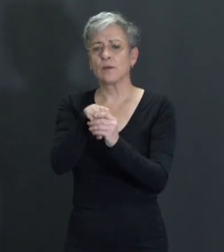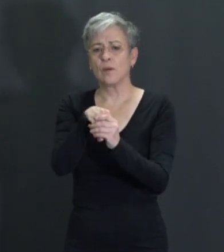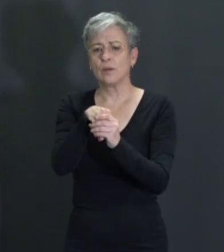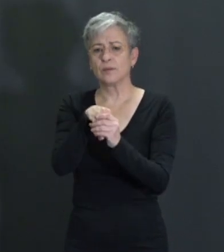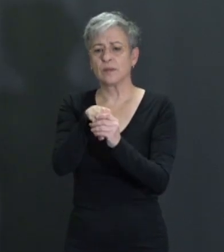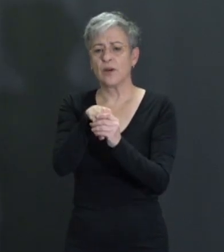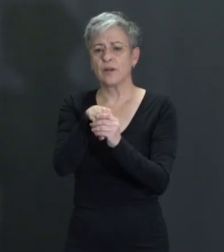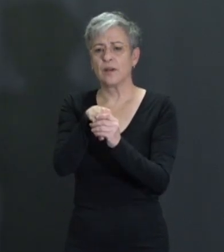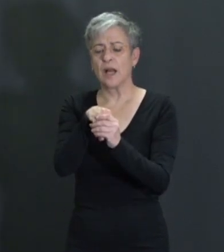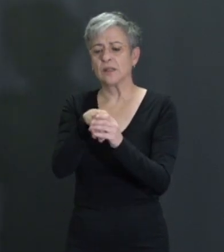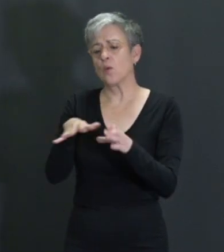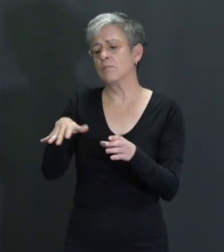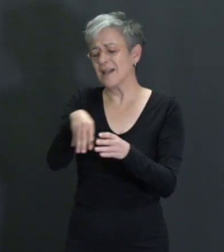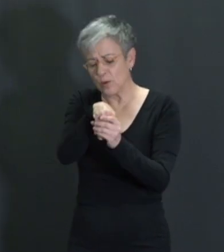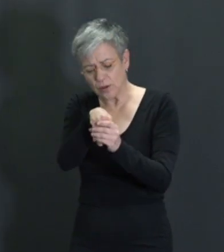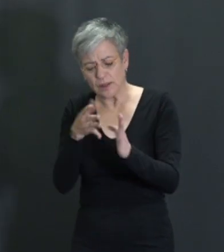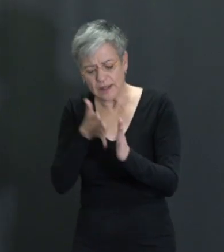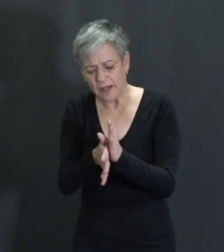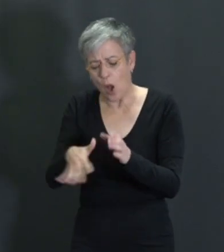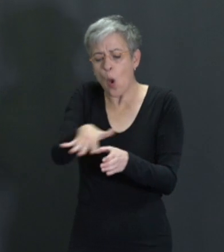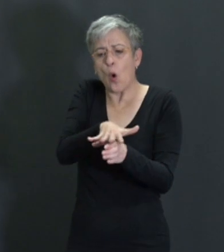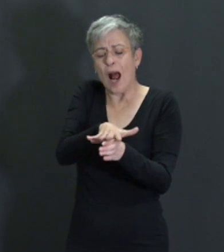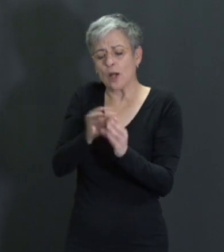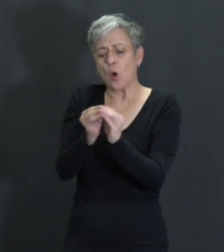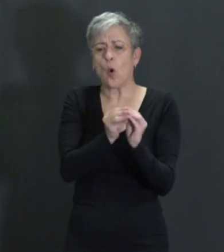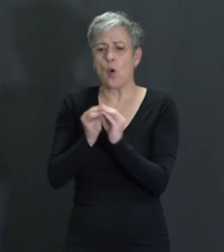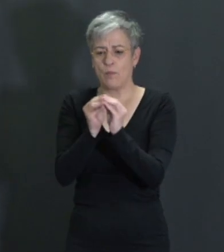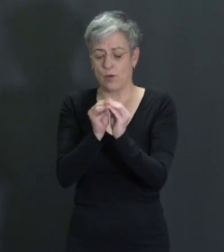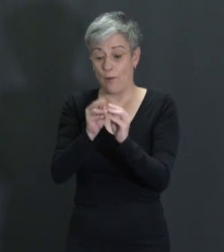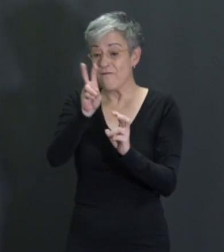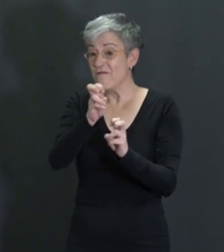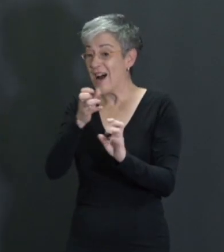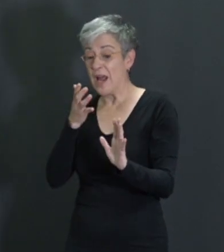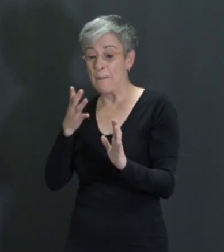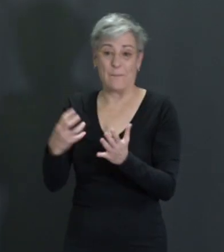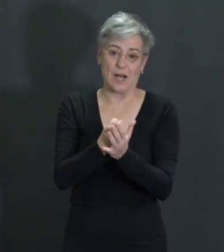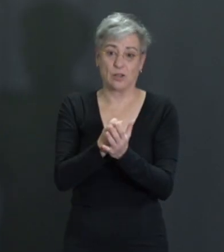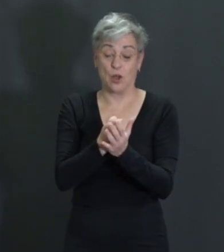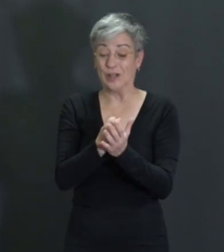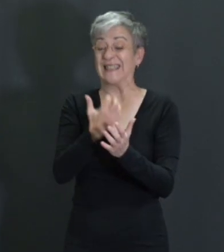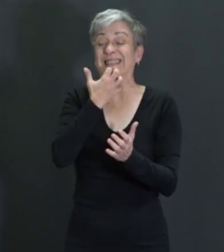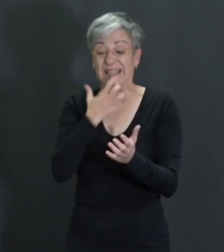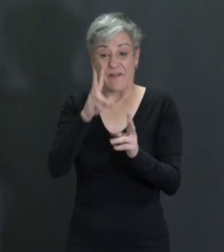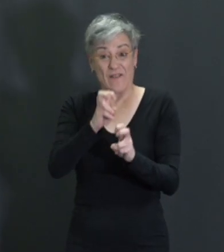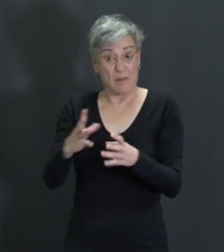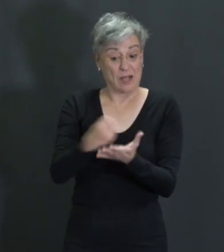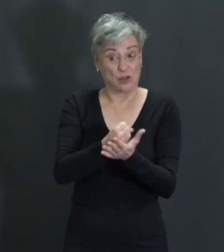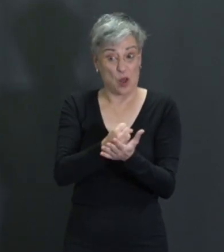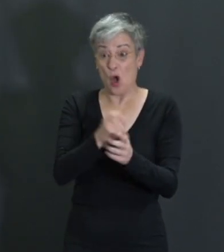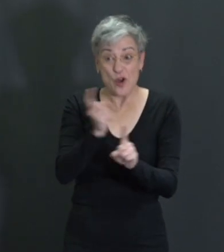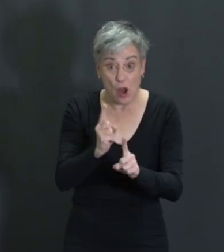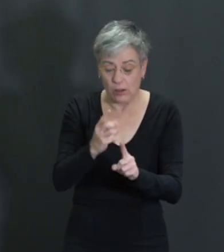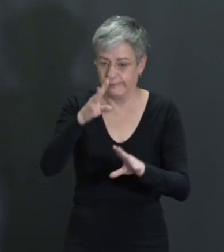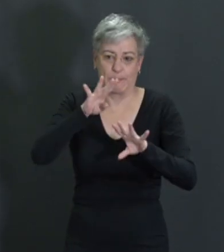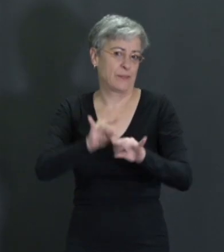lugar común. Un lugar común que vale para todo, y si vale para todo no vale para nada. La inclusión tiene